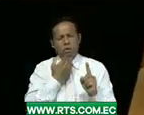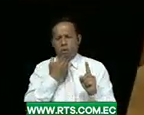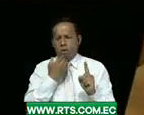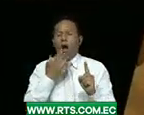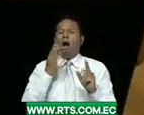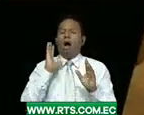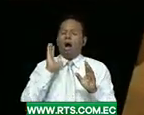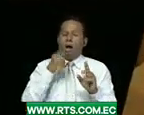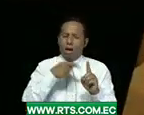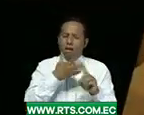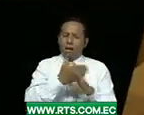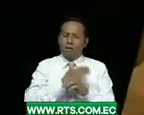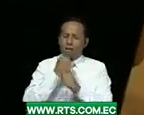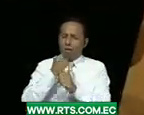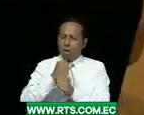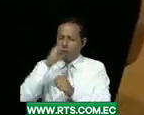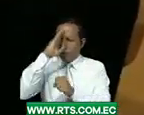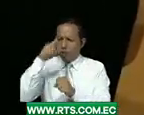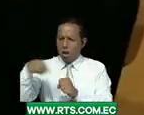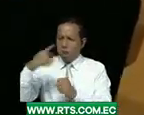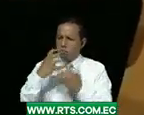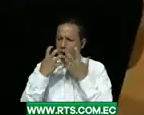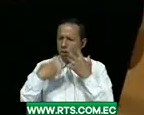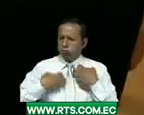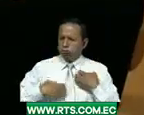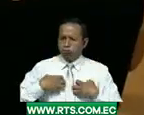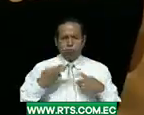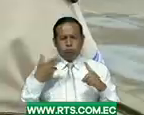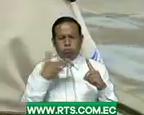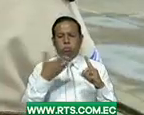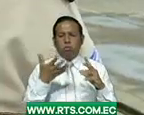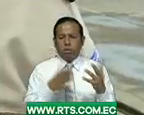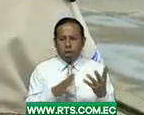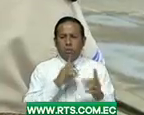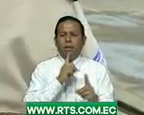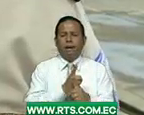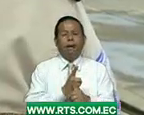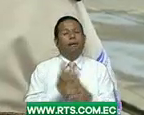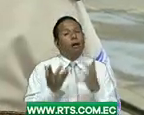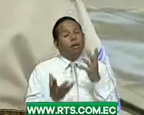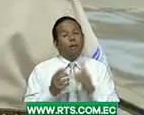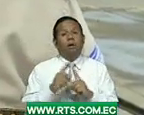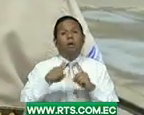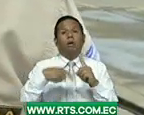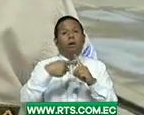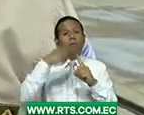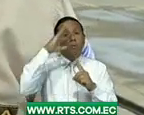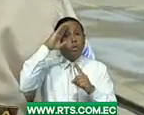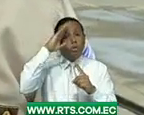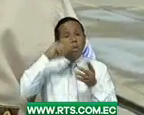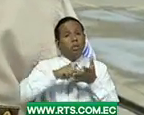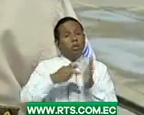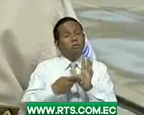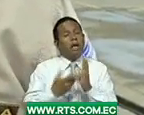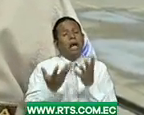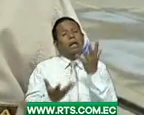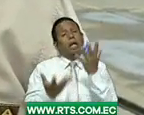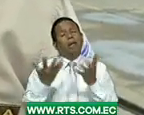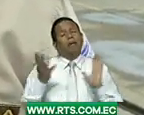que han iniciado las investigaciones, partiendo de esa hipótesis. El hecho de ser un ex policía también se hace presumir que